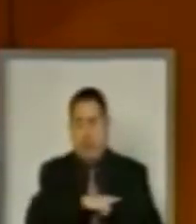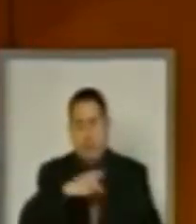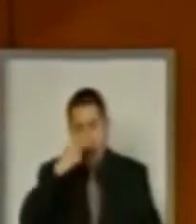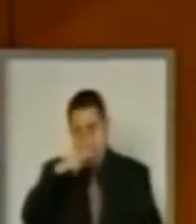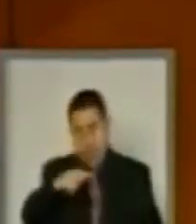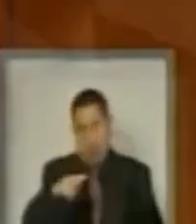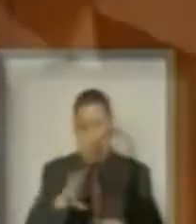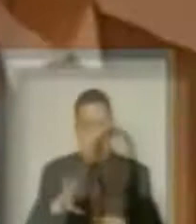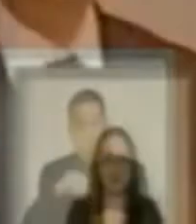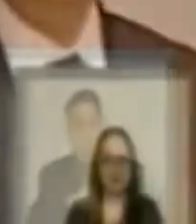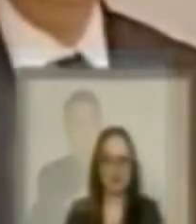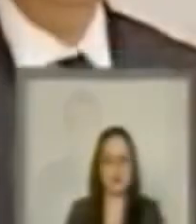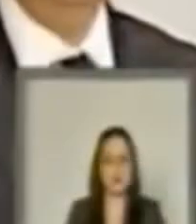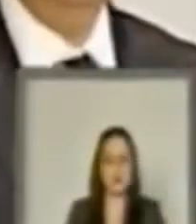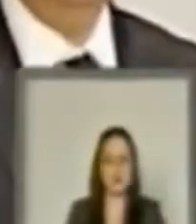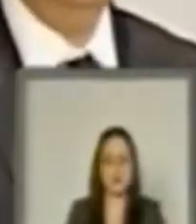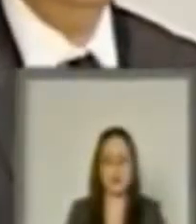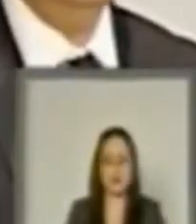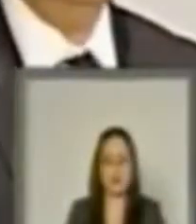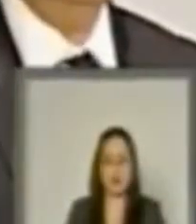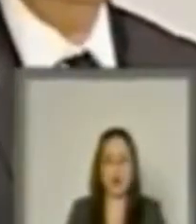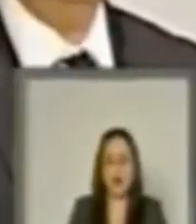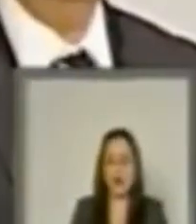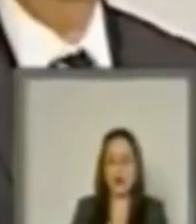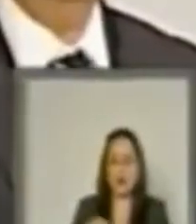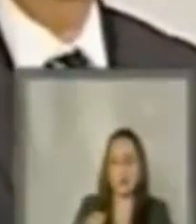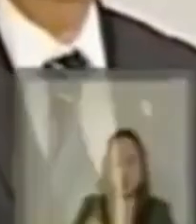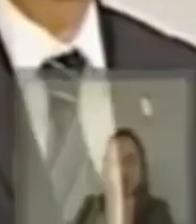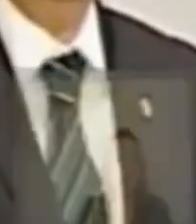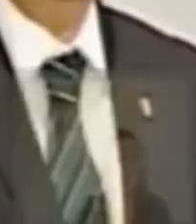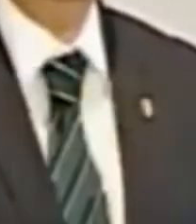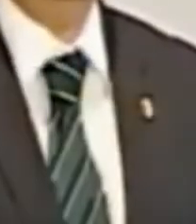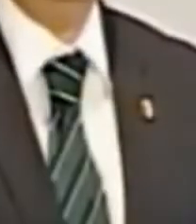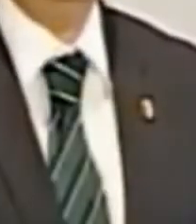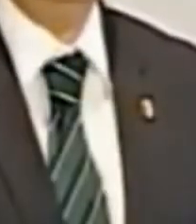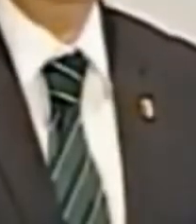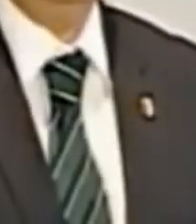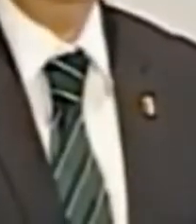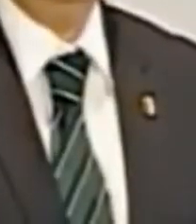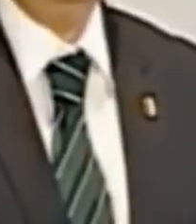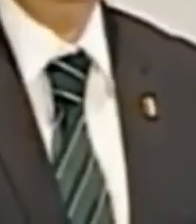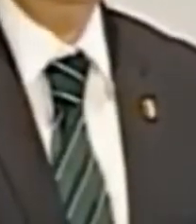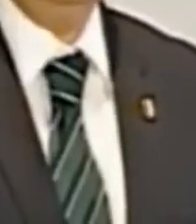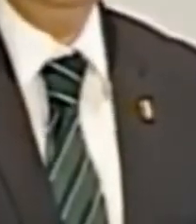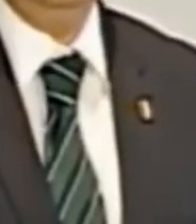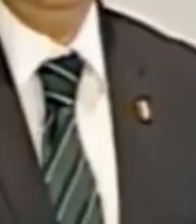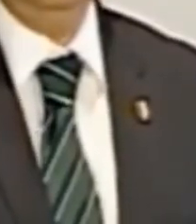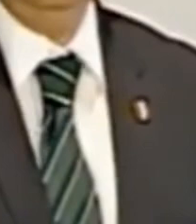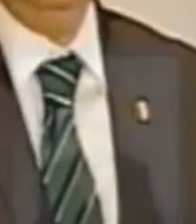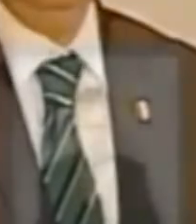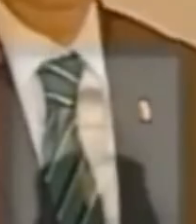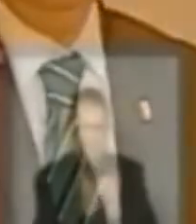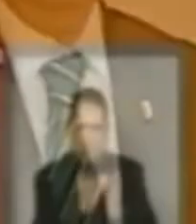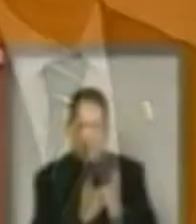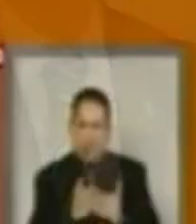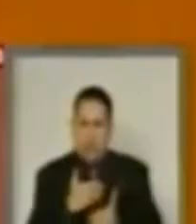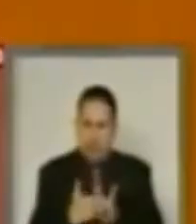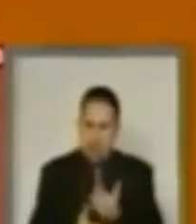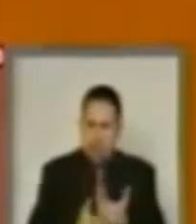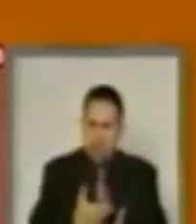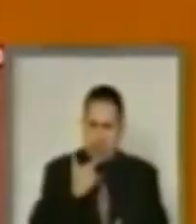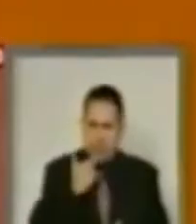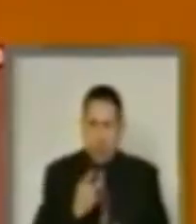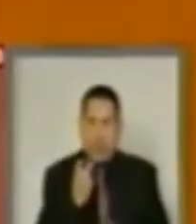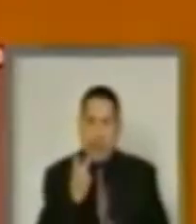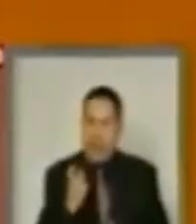de la mesa directiva del Senado, Ernesto Cordero Arroyo, así como una comitiva conformada por legisladores de todos los grupos parlamentarios.